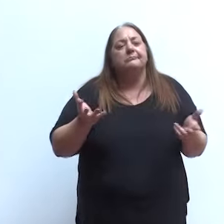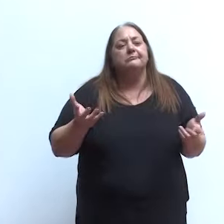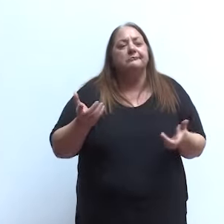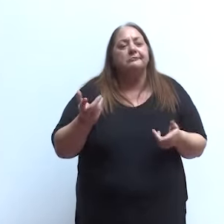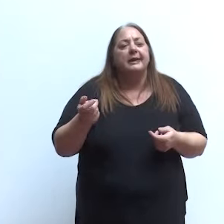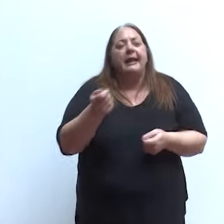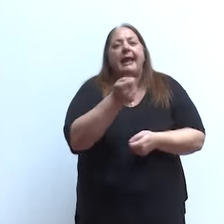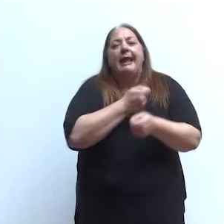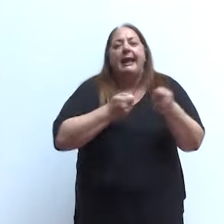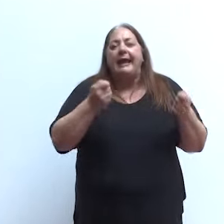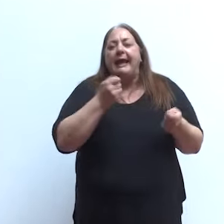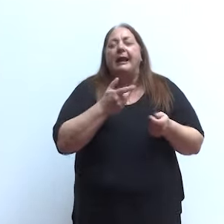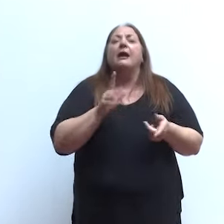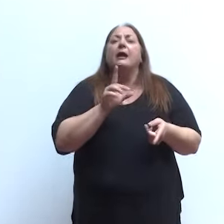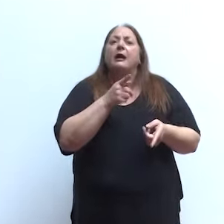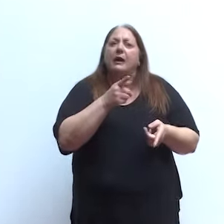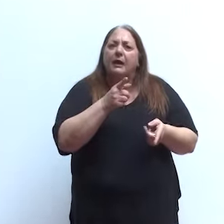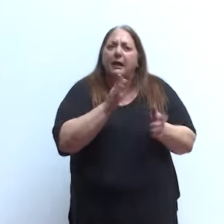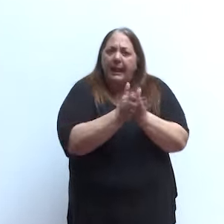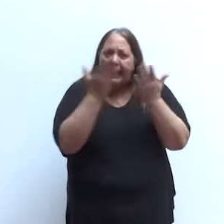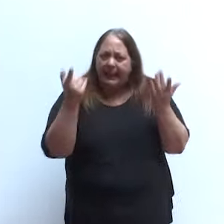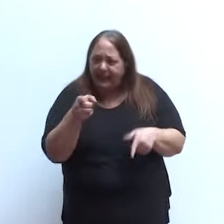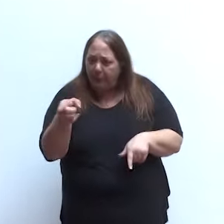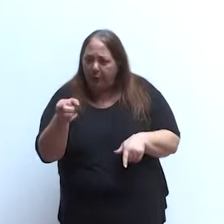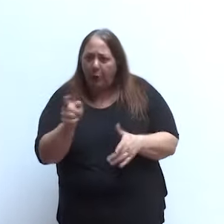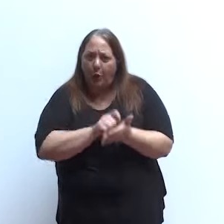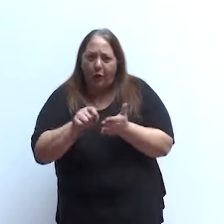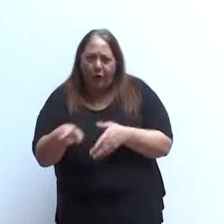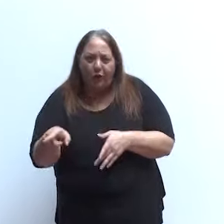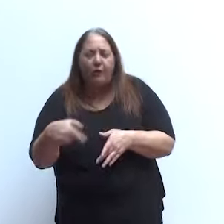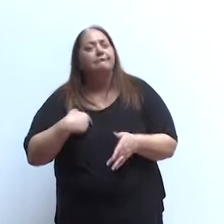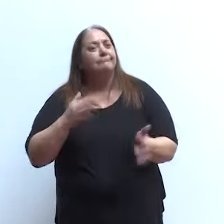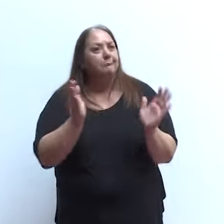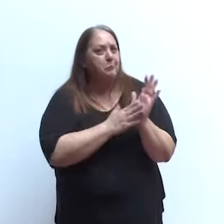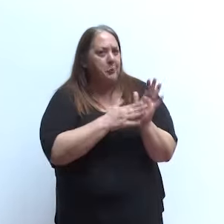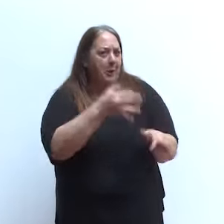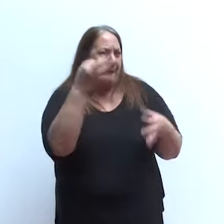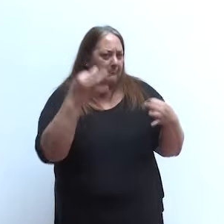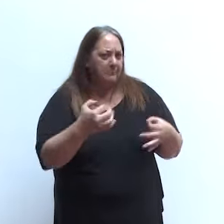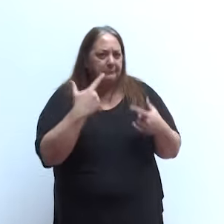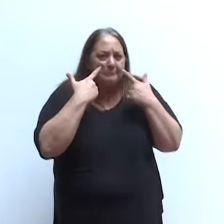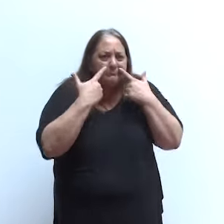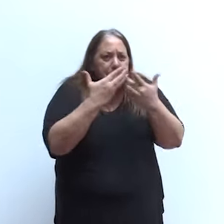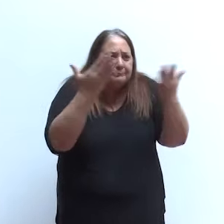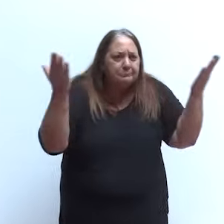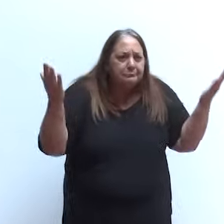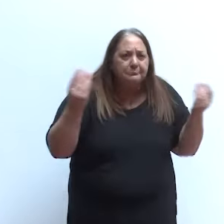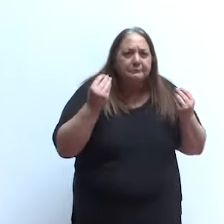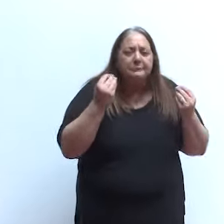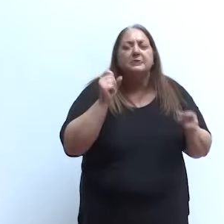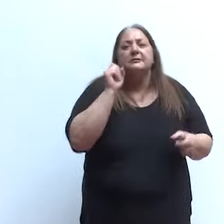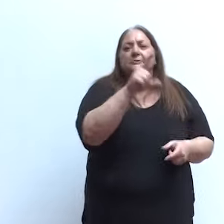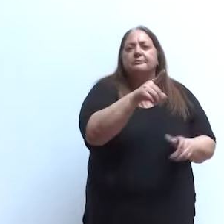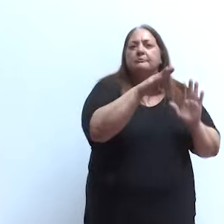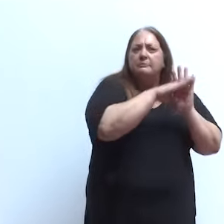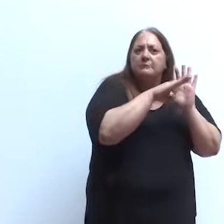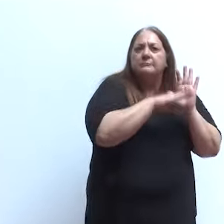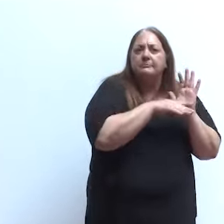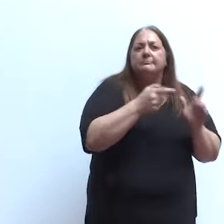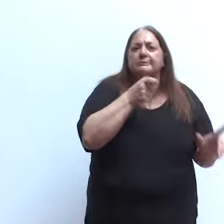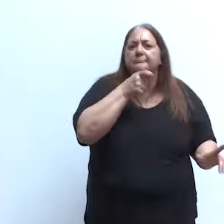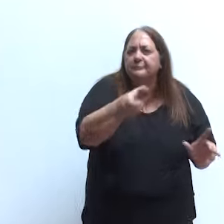libro de Javier es la mejor también este prueba para reconocer los patrones de respuestas